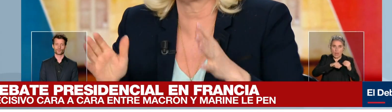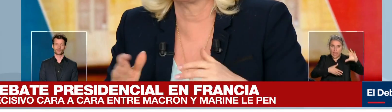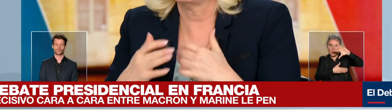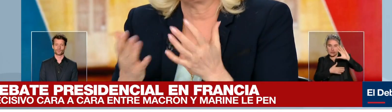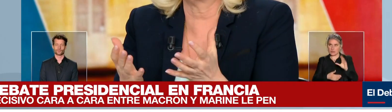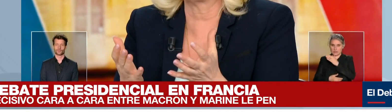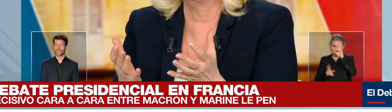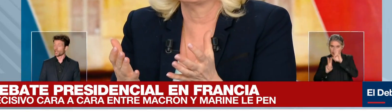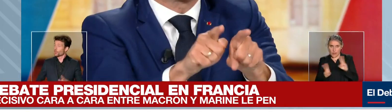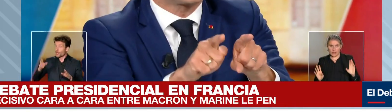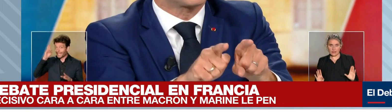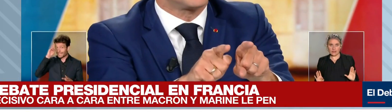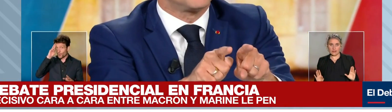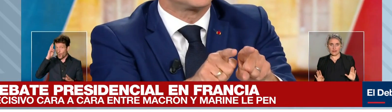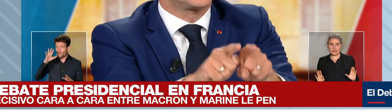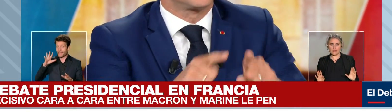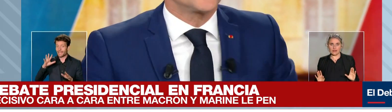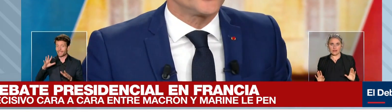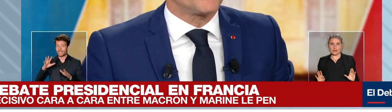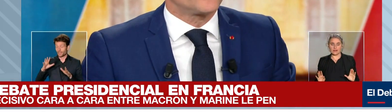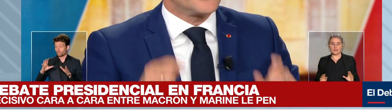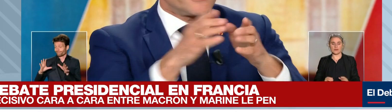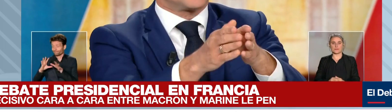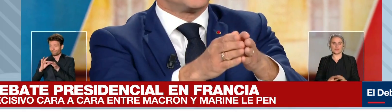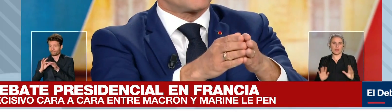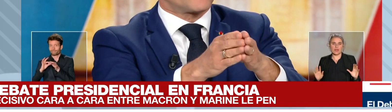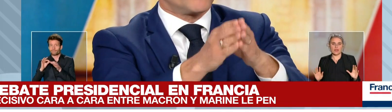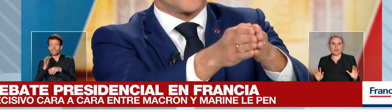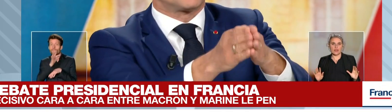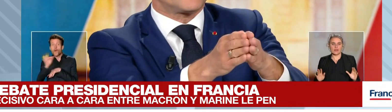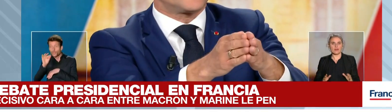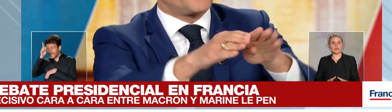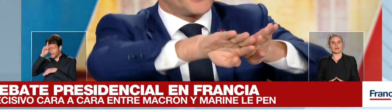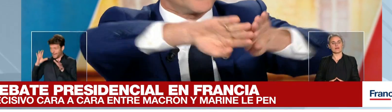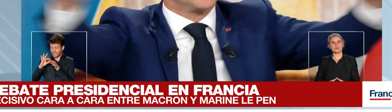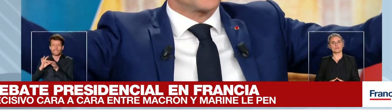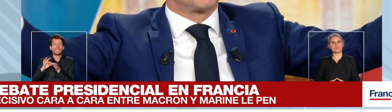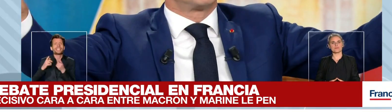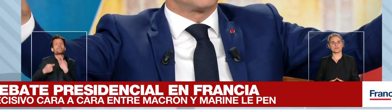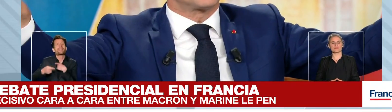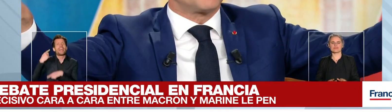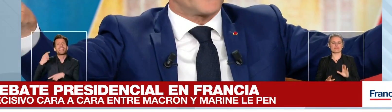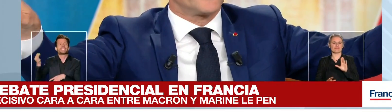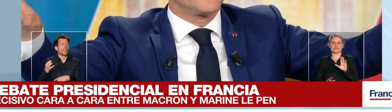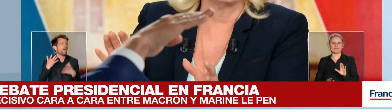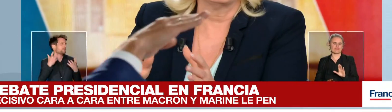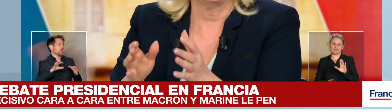Airbus. Pero no tiene razón, es la amistad franco-alemana. Es la amistad que usted dijo,